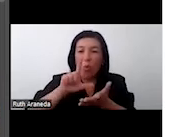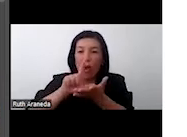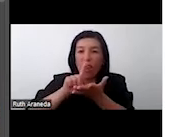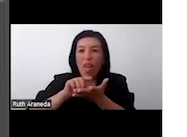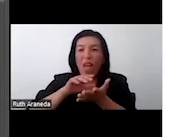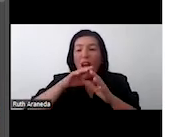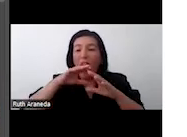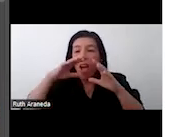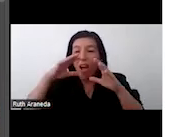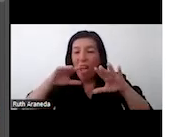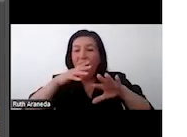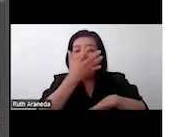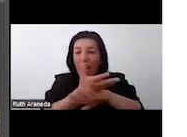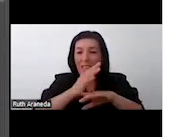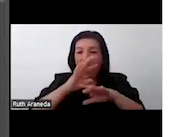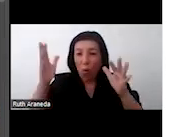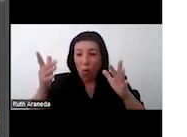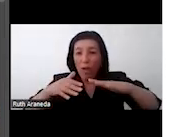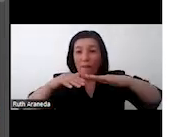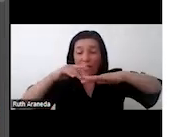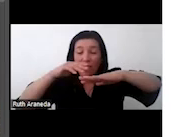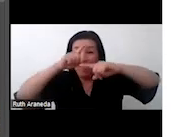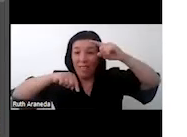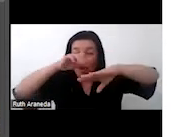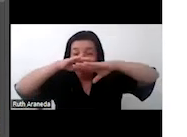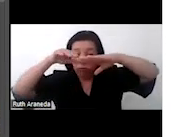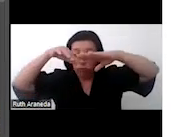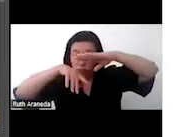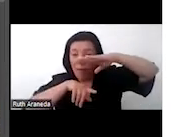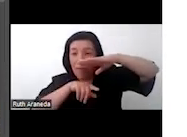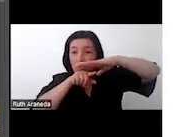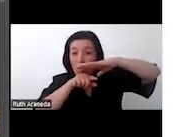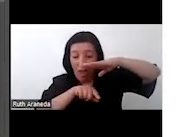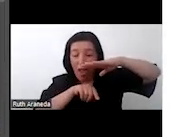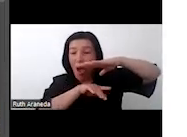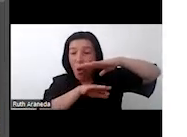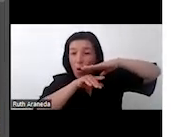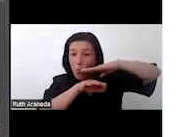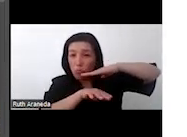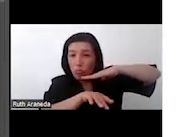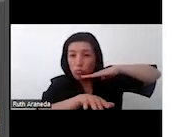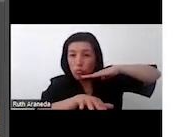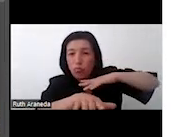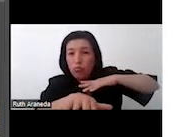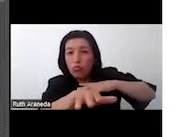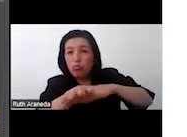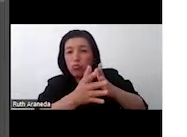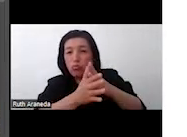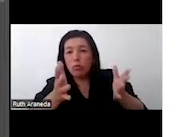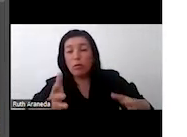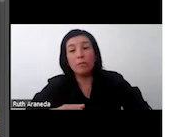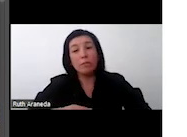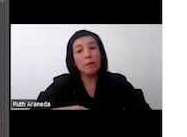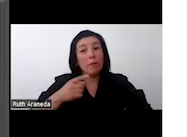de manera subterránea o superficial al estero del Marga Marga, que atraviesa, digamos, podríamos, para